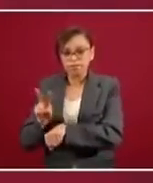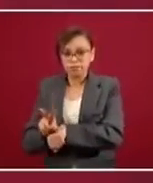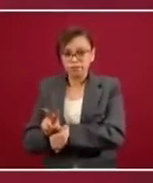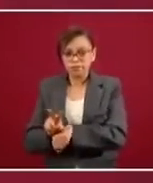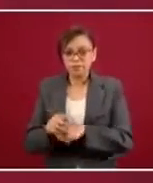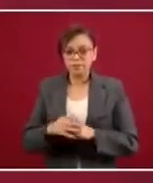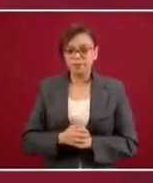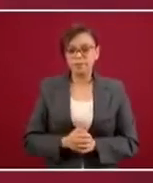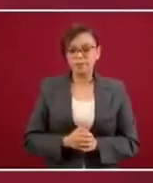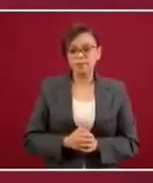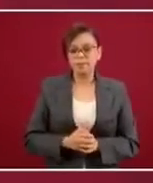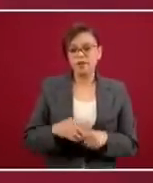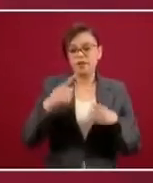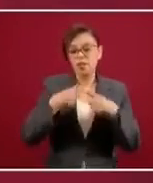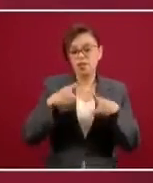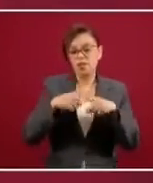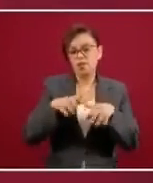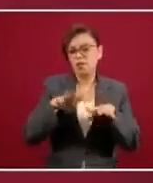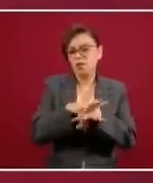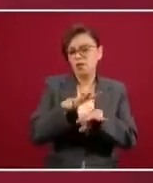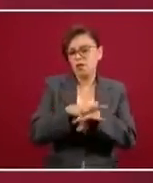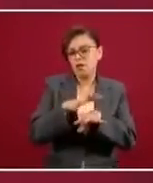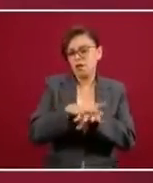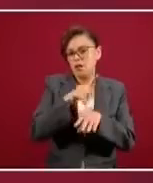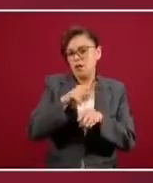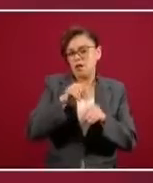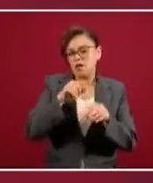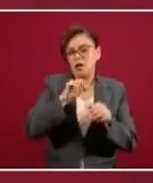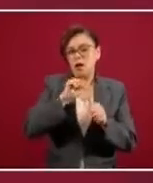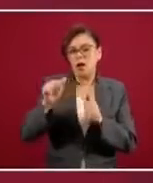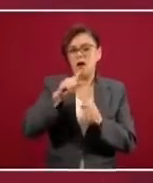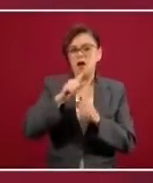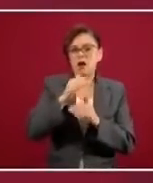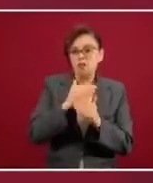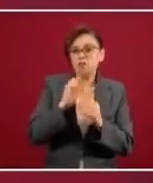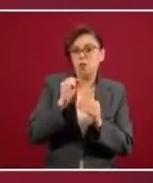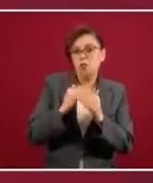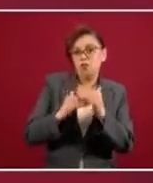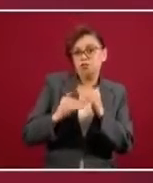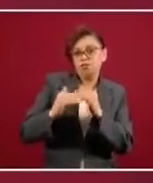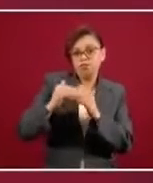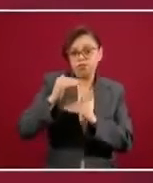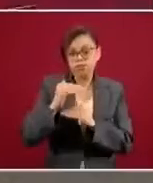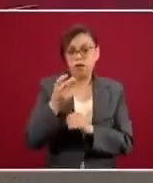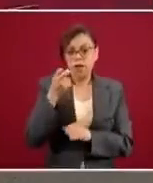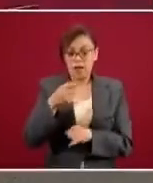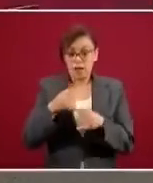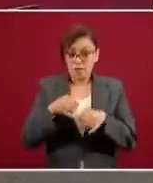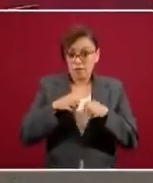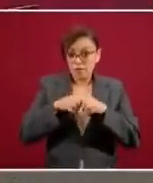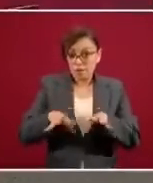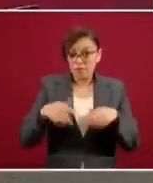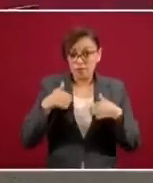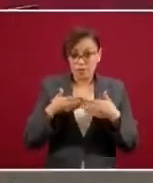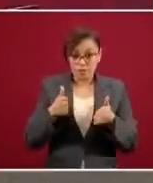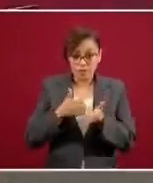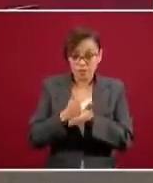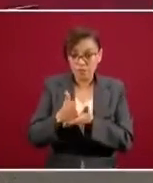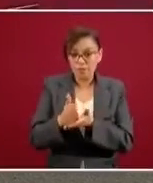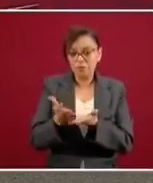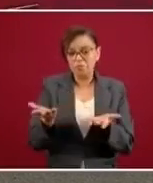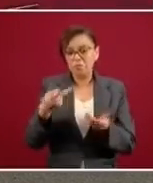particular. Se puede hacer una investigación sin problema porque tenemos acceso a la información, pero de seguro en este